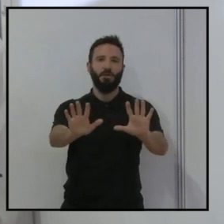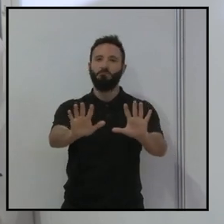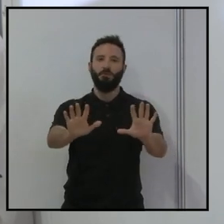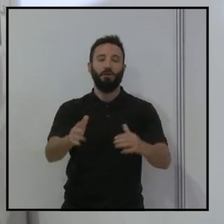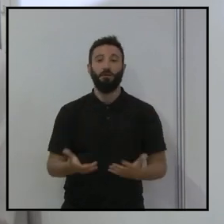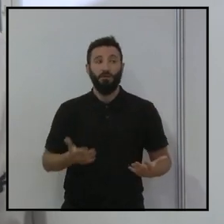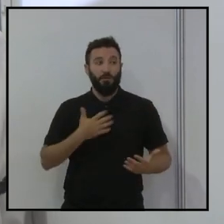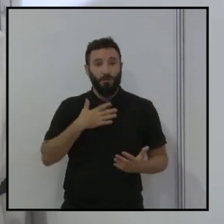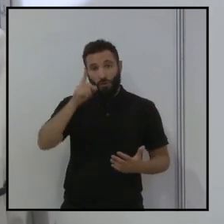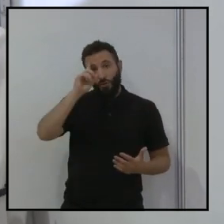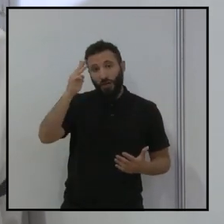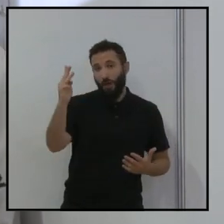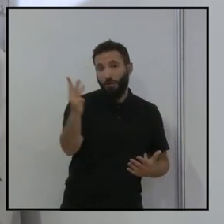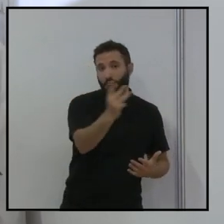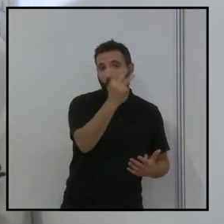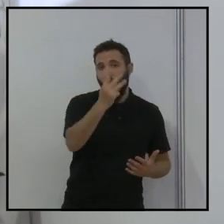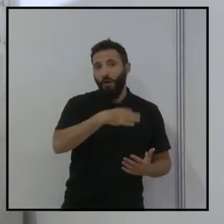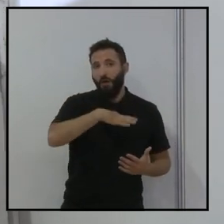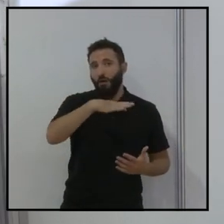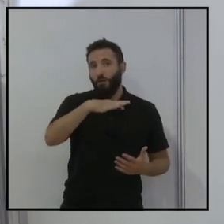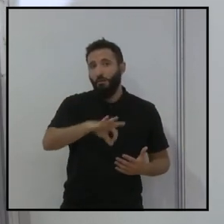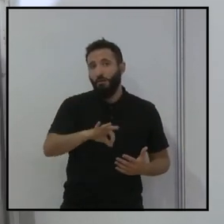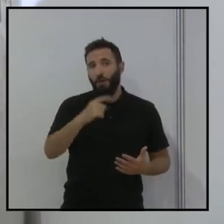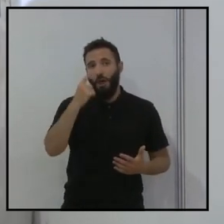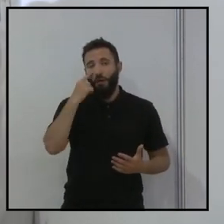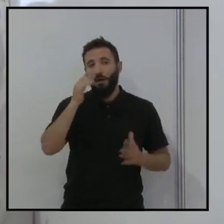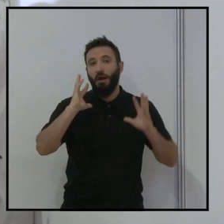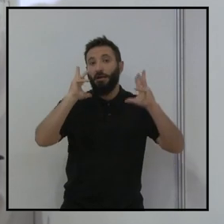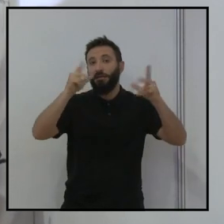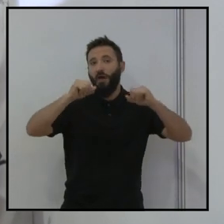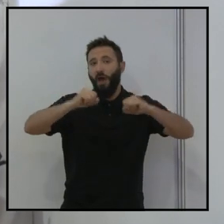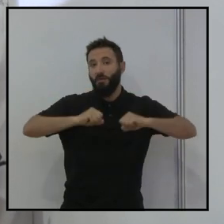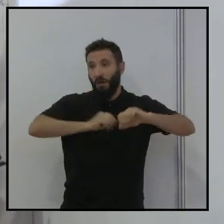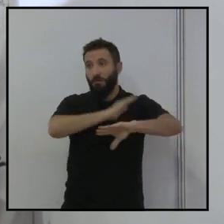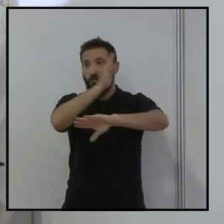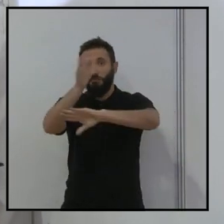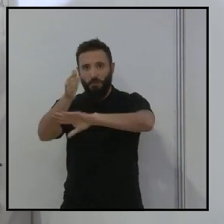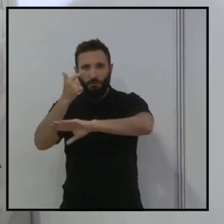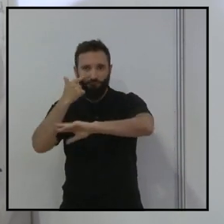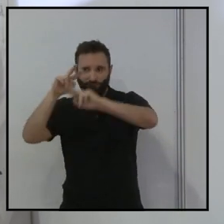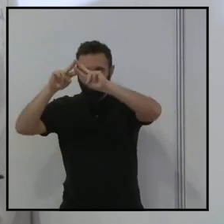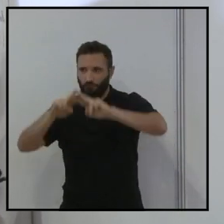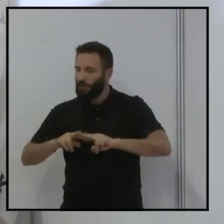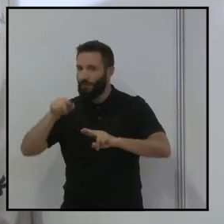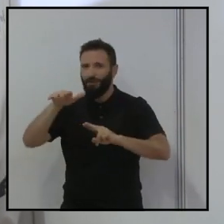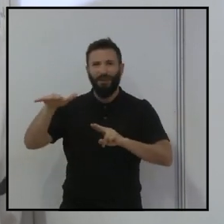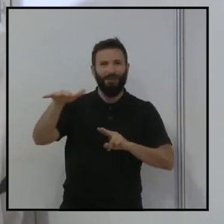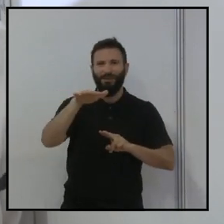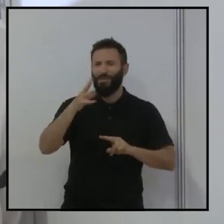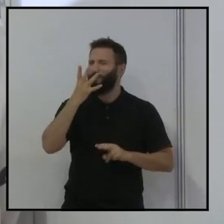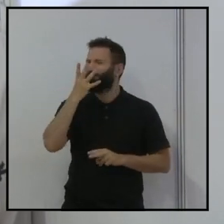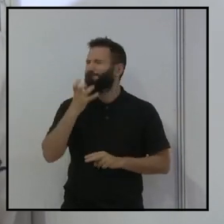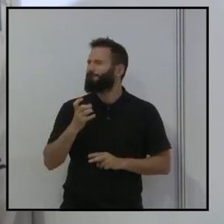No sé si tendréis la posibilidad de ir a una residencia de ancianos. Es probablemente el sitio más triste,